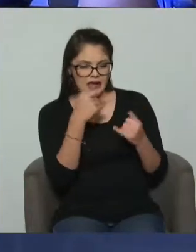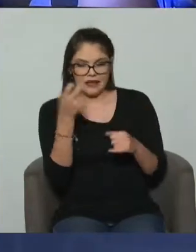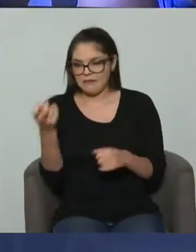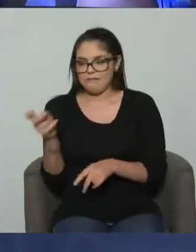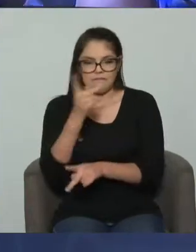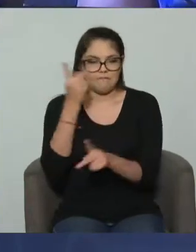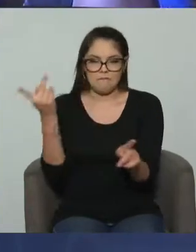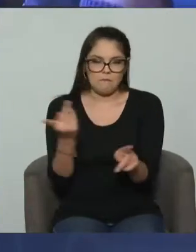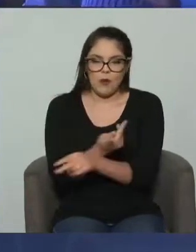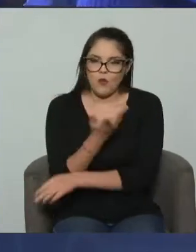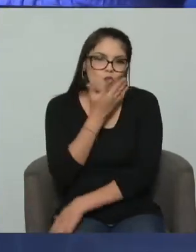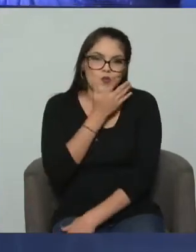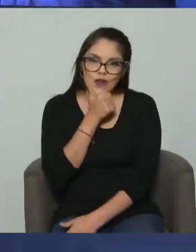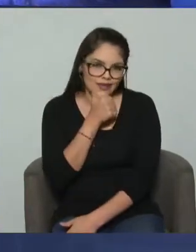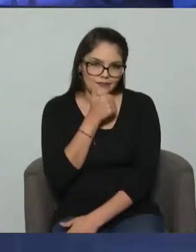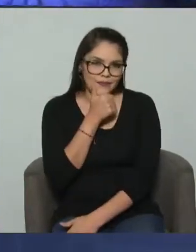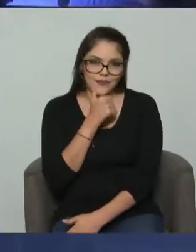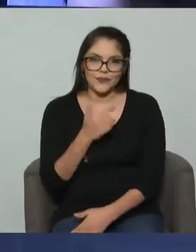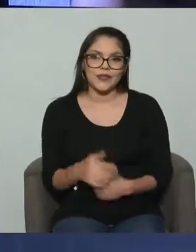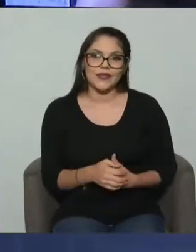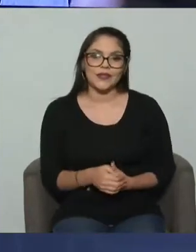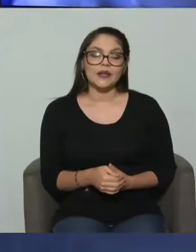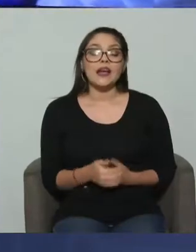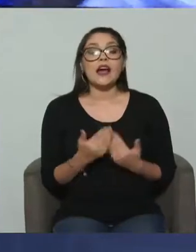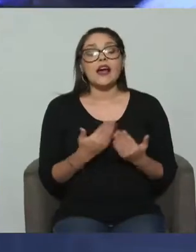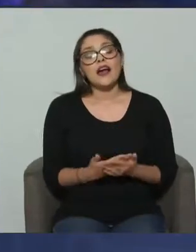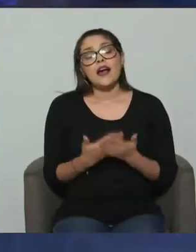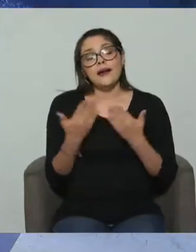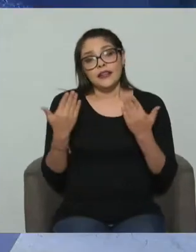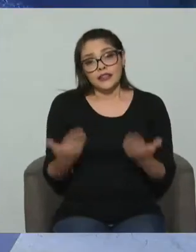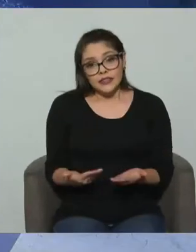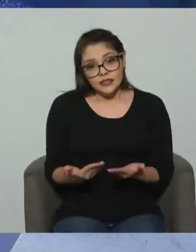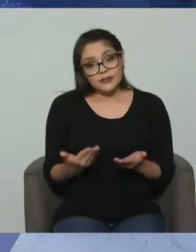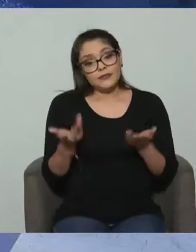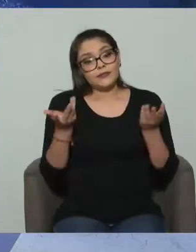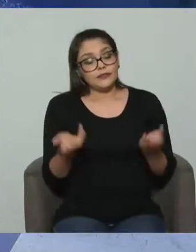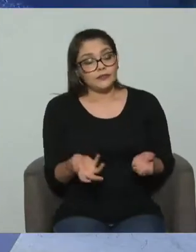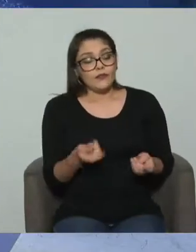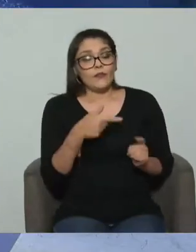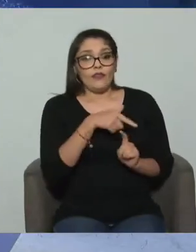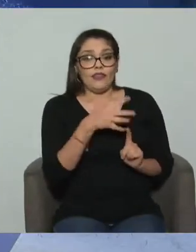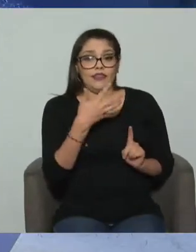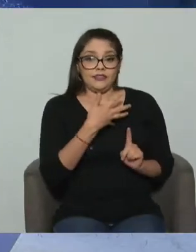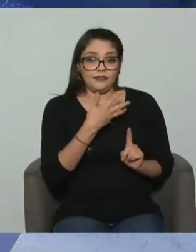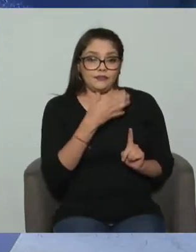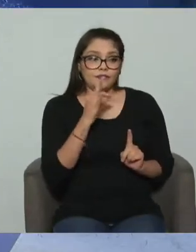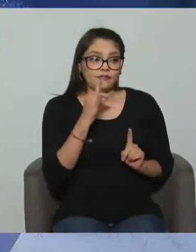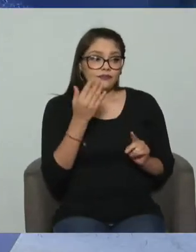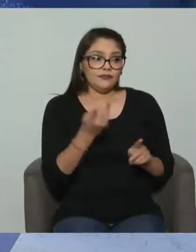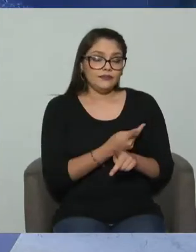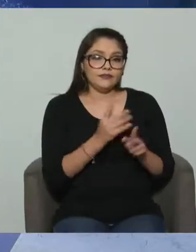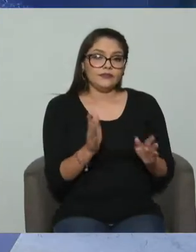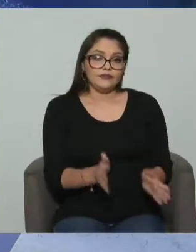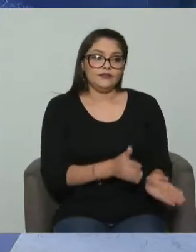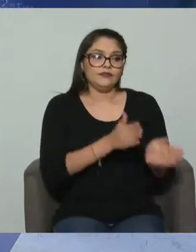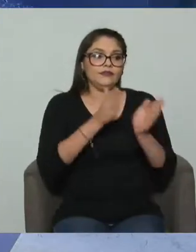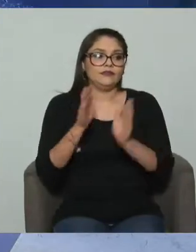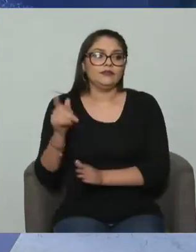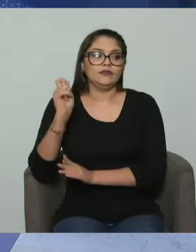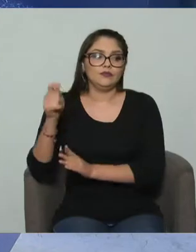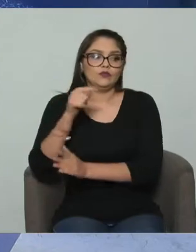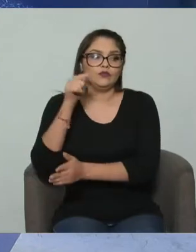tiempo, y yo invitaría, no nada más en este año, el pasado, y yo creo que nos